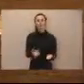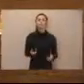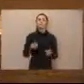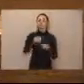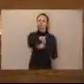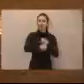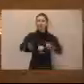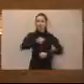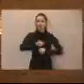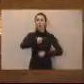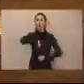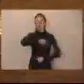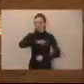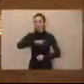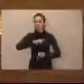en eso somos